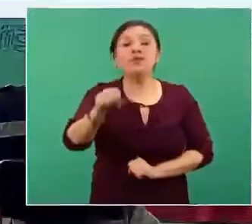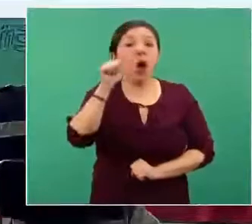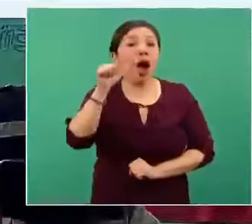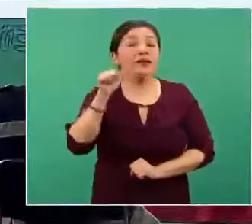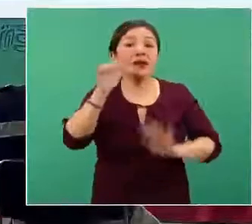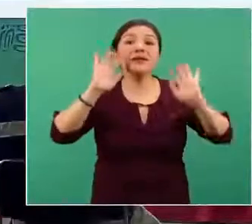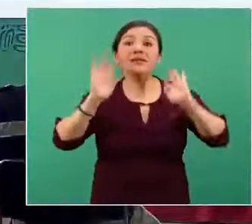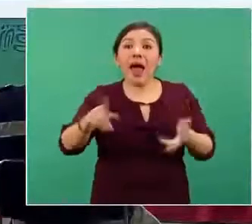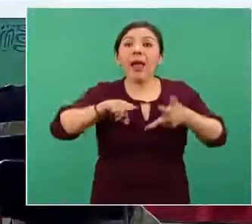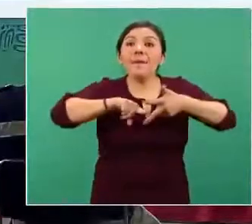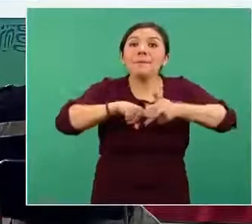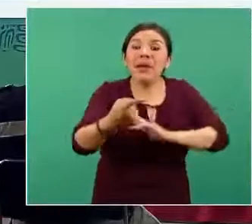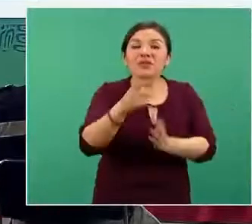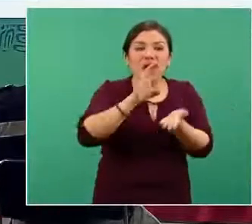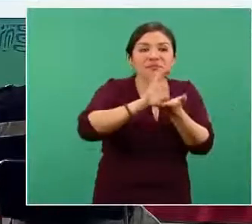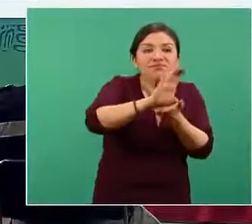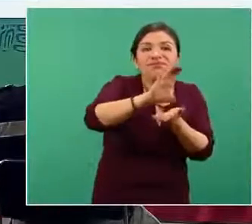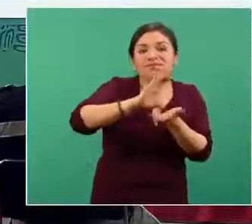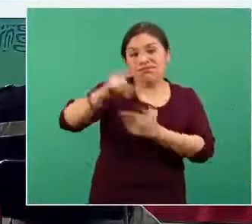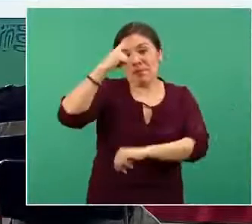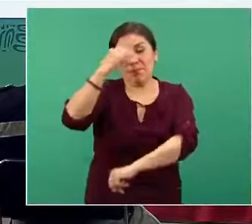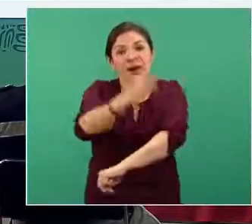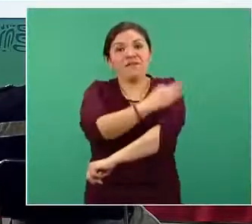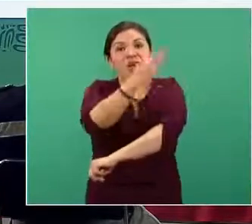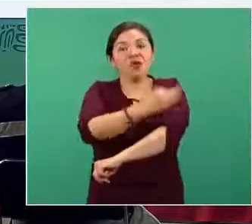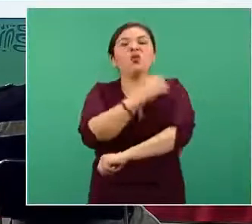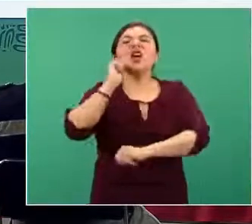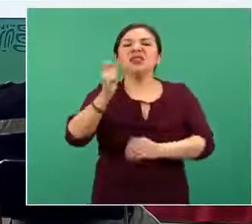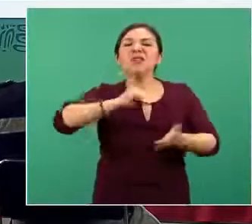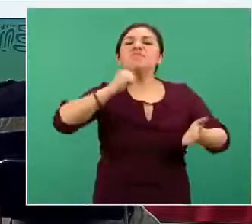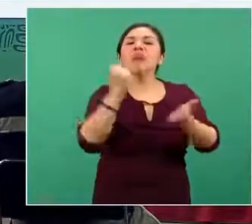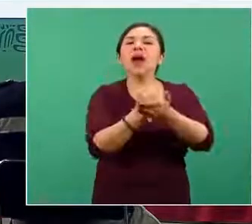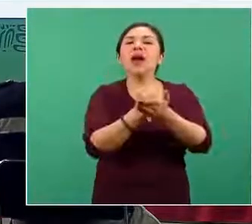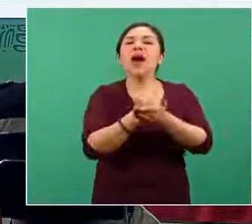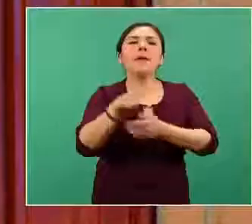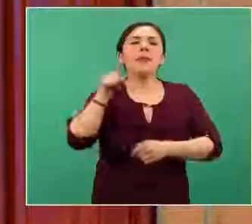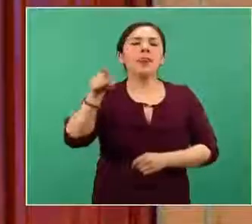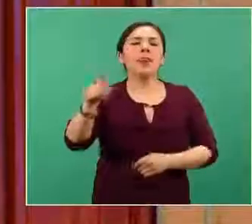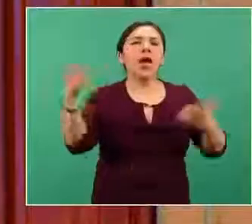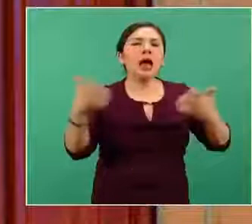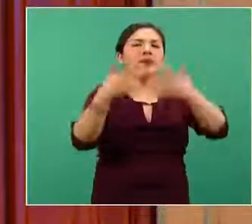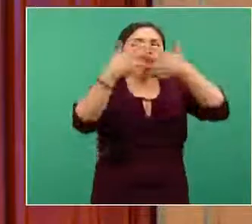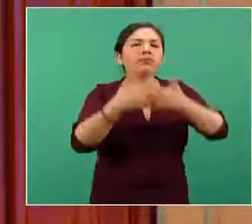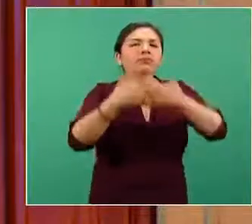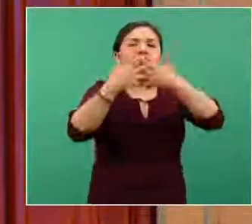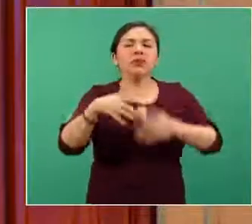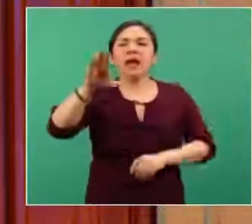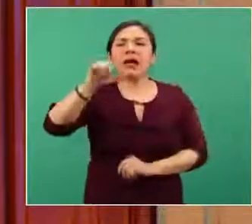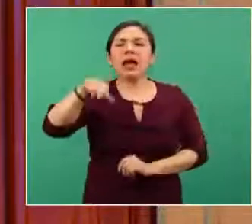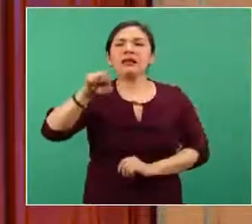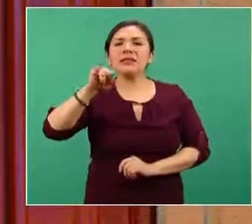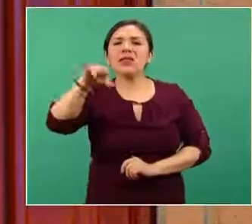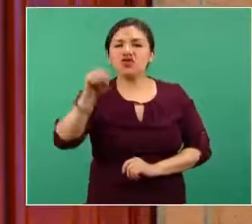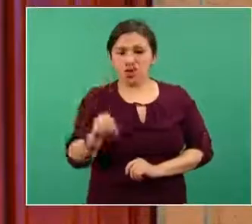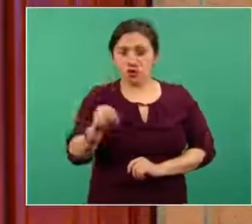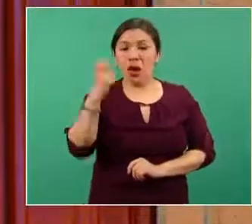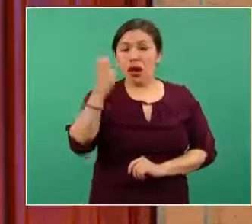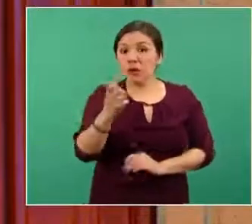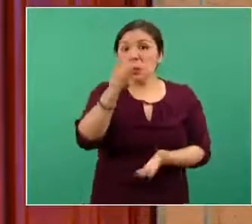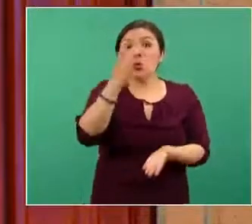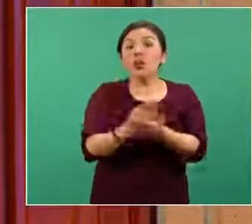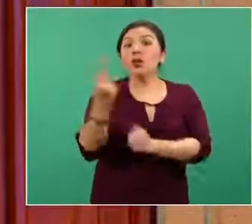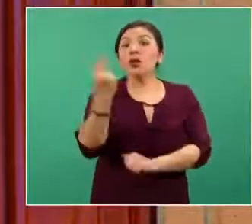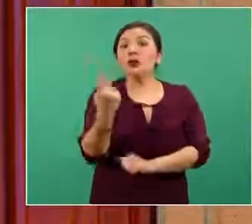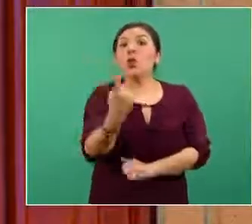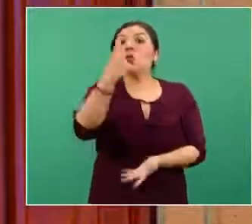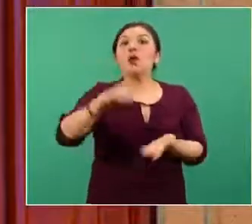se liberaron las primeras dosis de la vacuna que produce CanSino, de la cual solamente se requiere